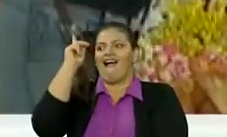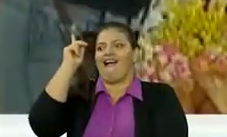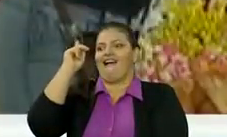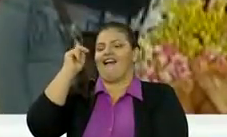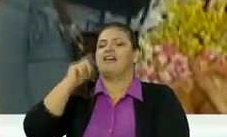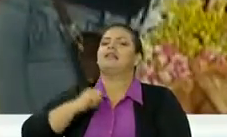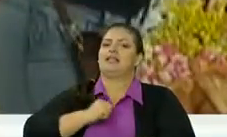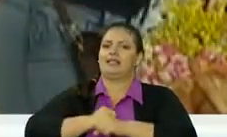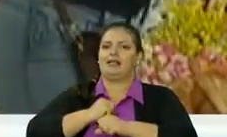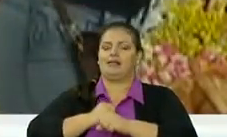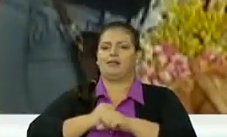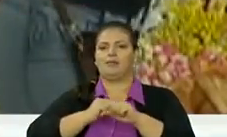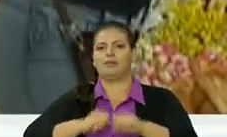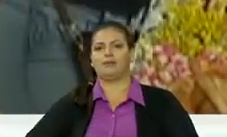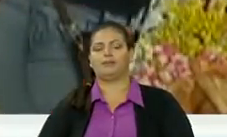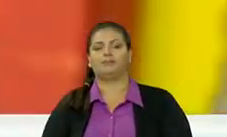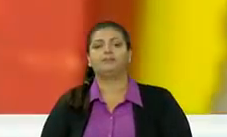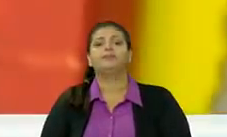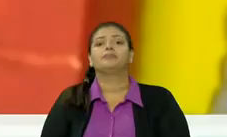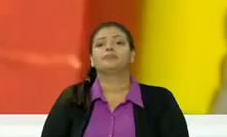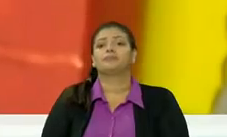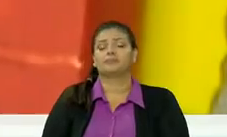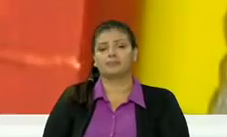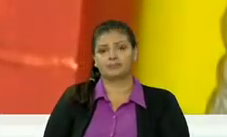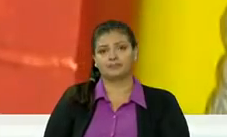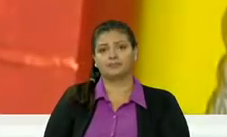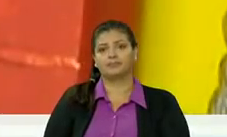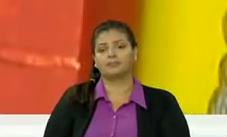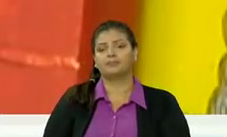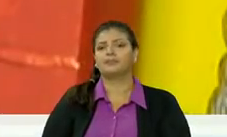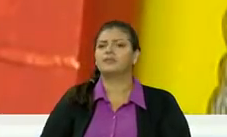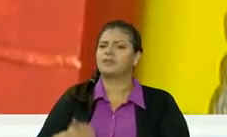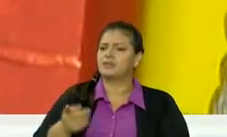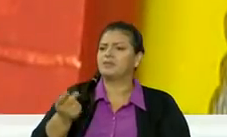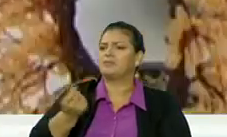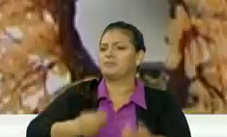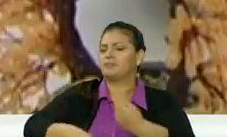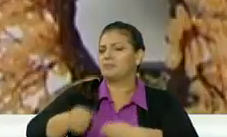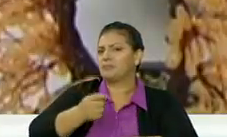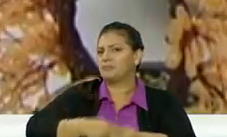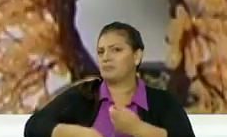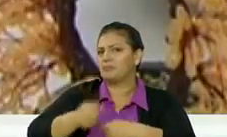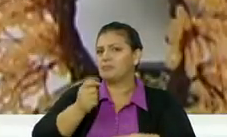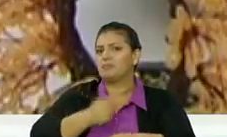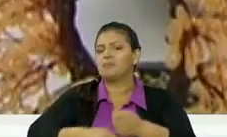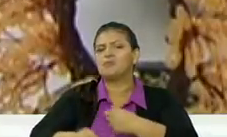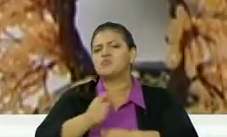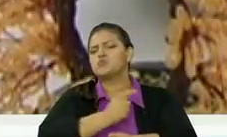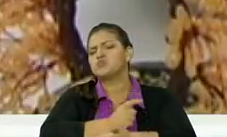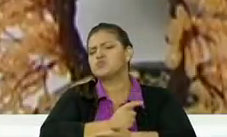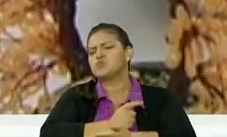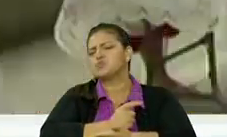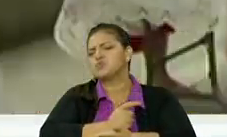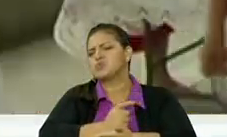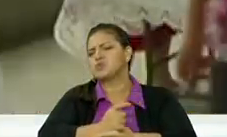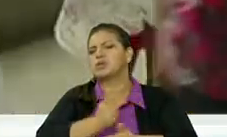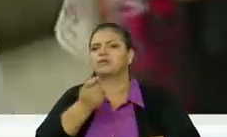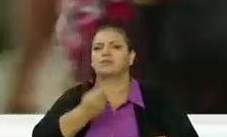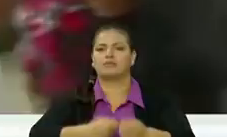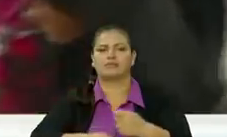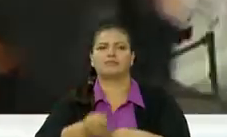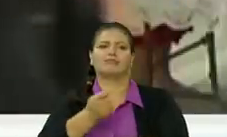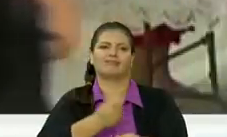ese mismo lugar, donde 45 emprendedores participan de esa oportunidad de trabajo y también de superación,